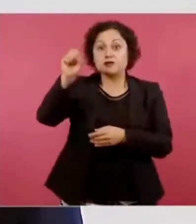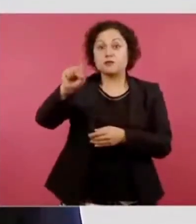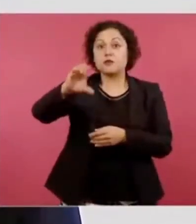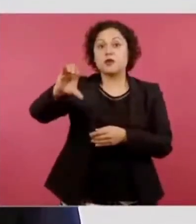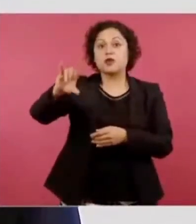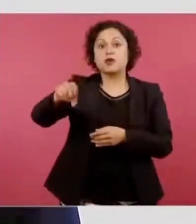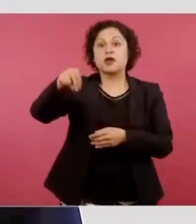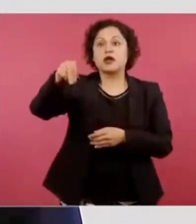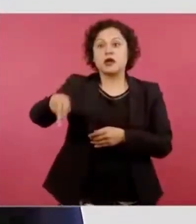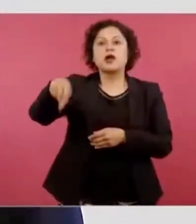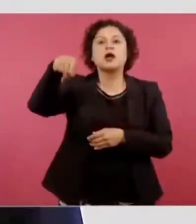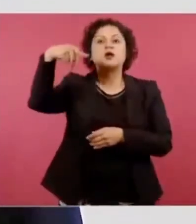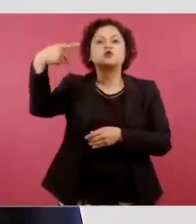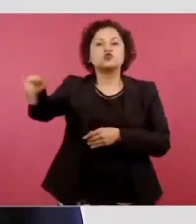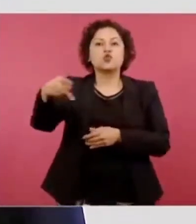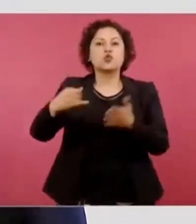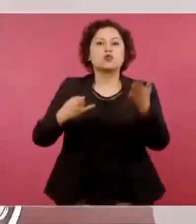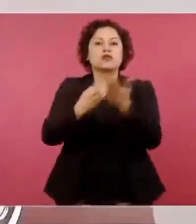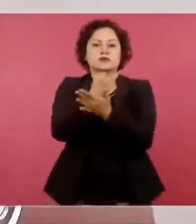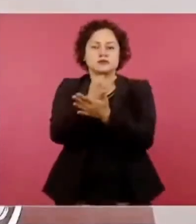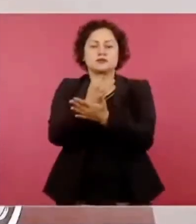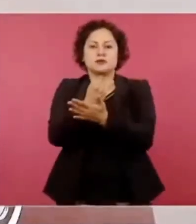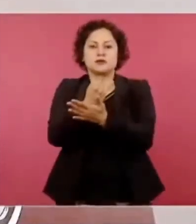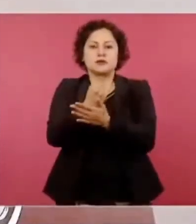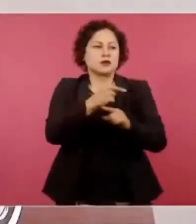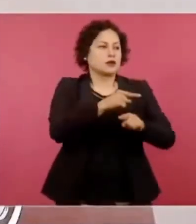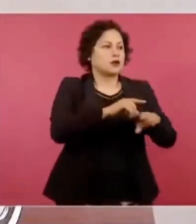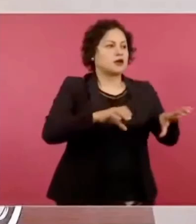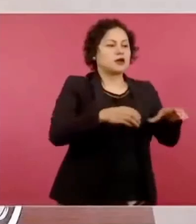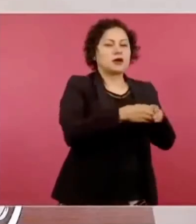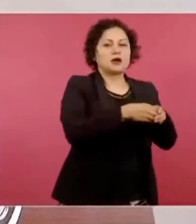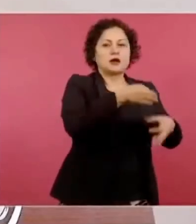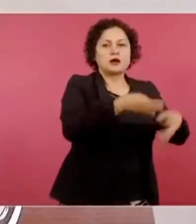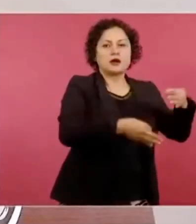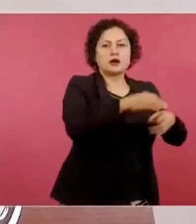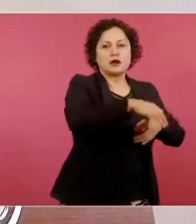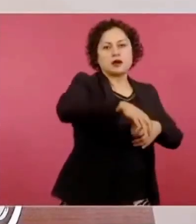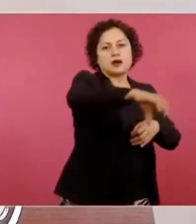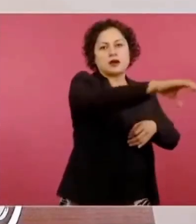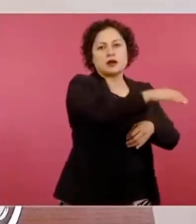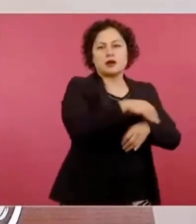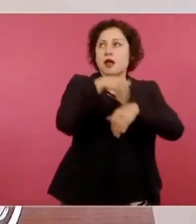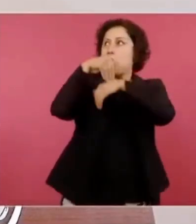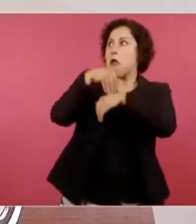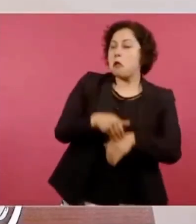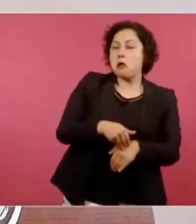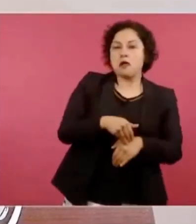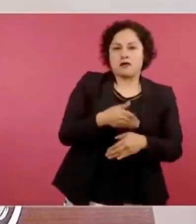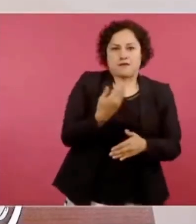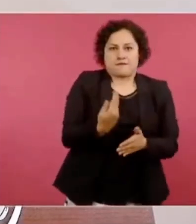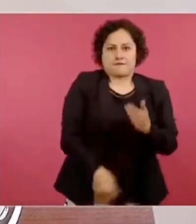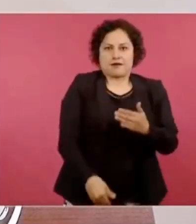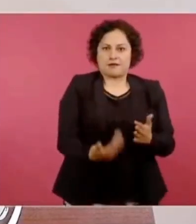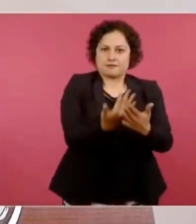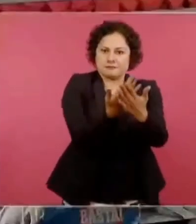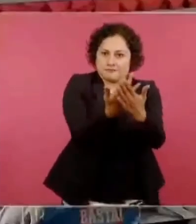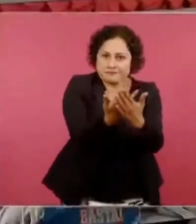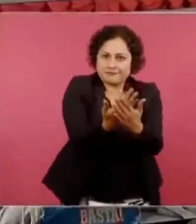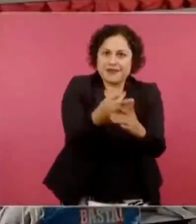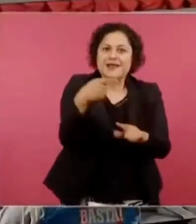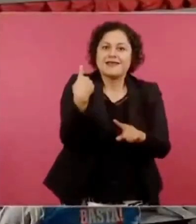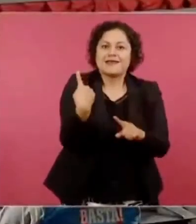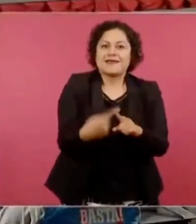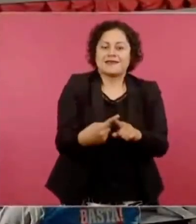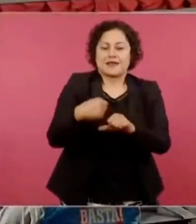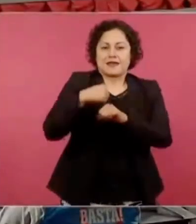Nación decidiendo unilateralmente un asunto que todavía no está resuelto por el Estado